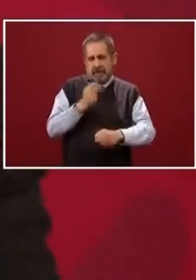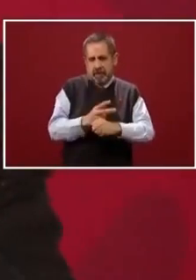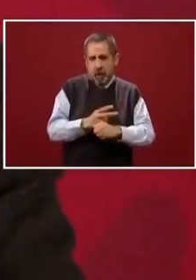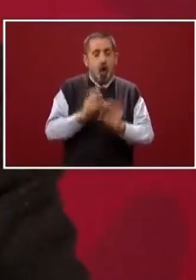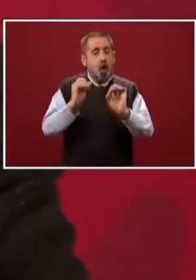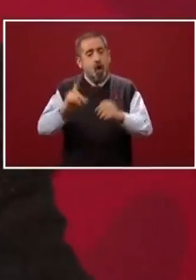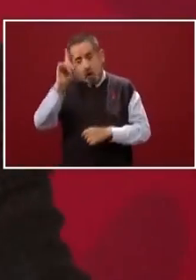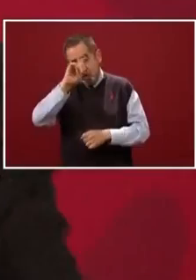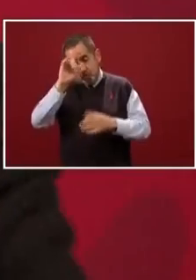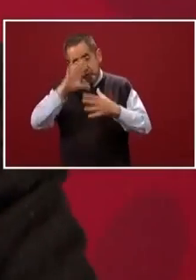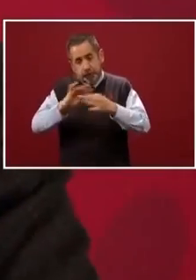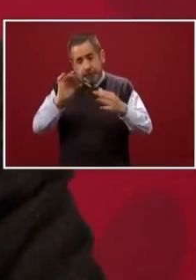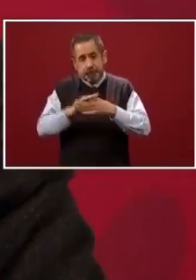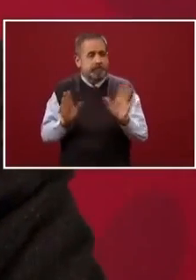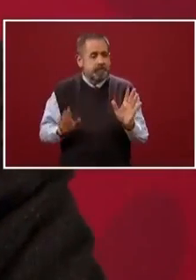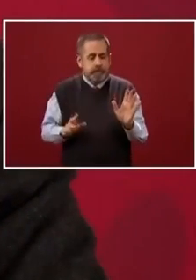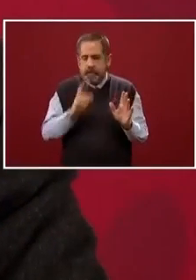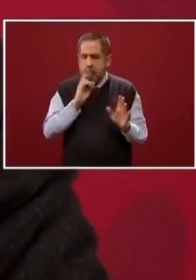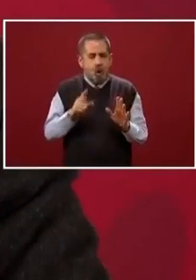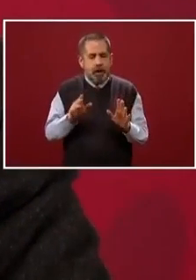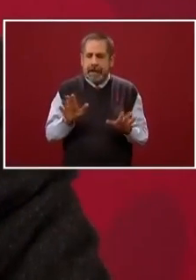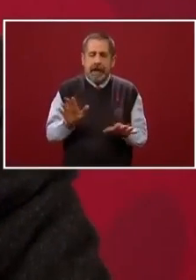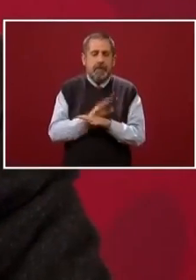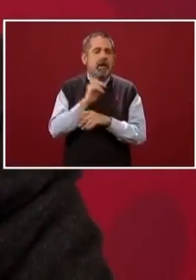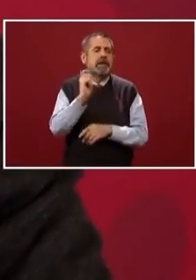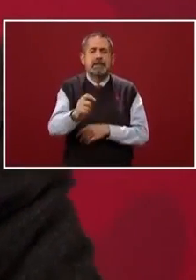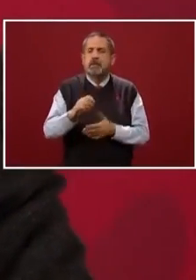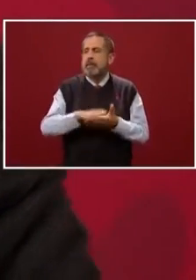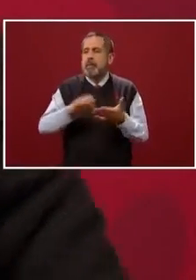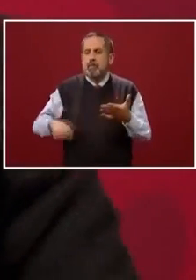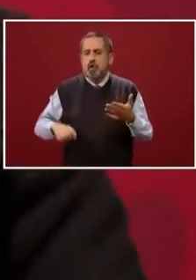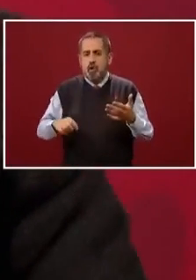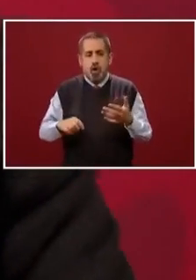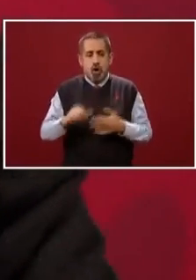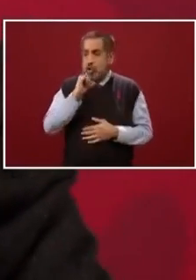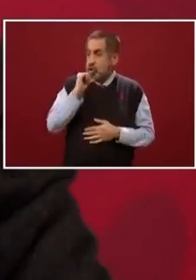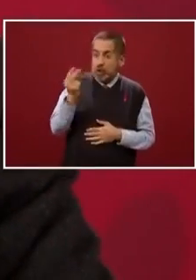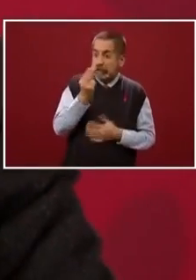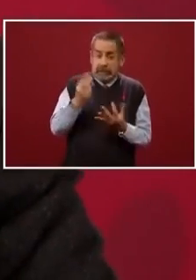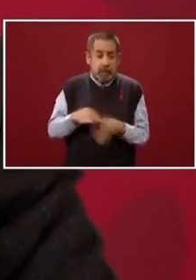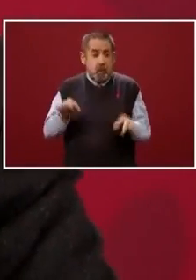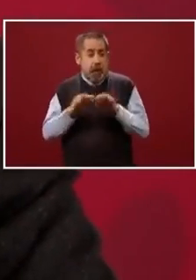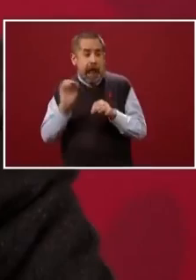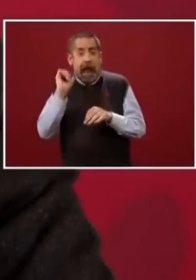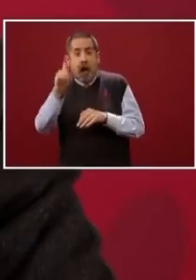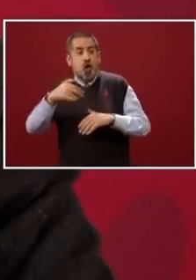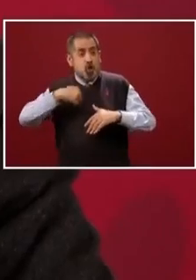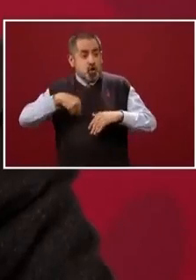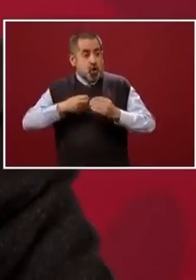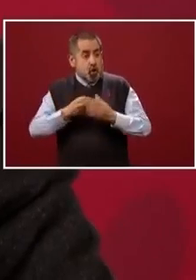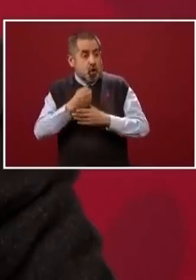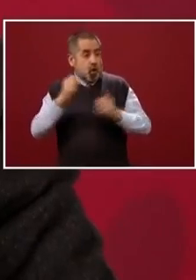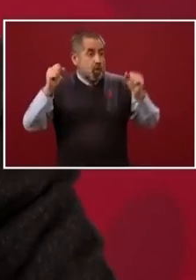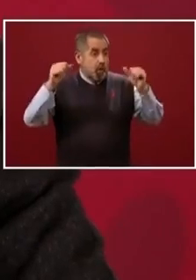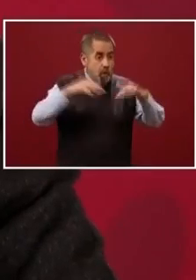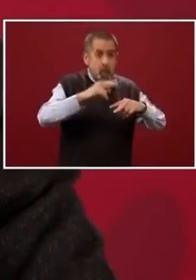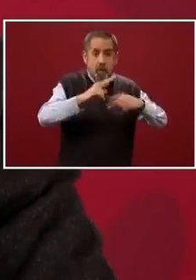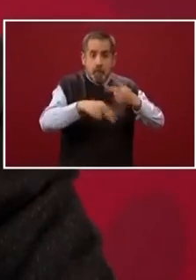o sustituir por otros mecanismos aquellas actividades no esenciales de las